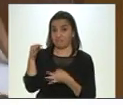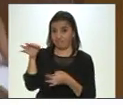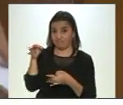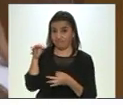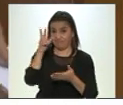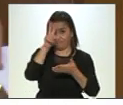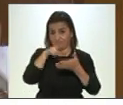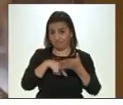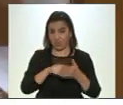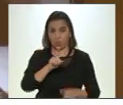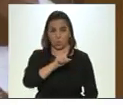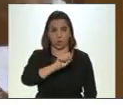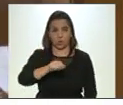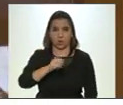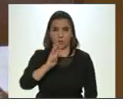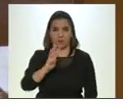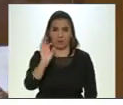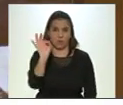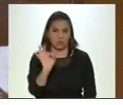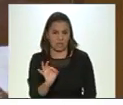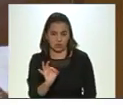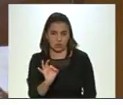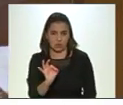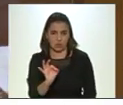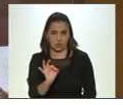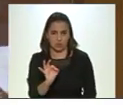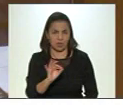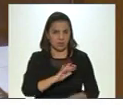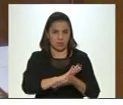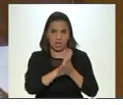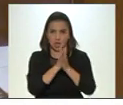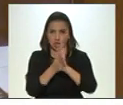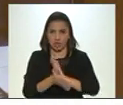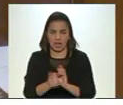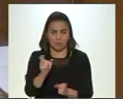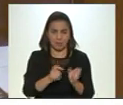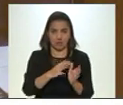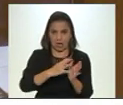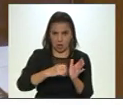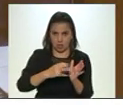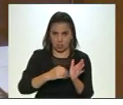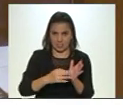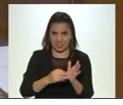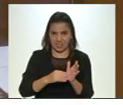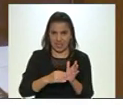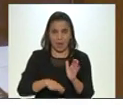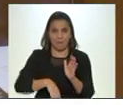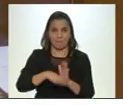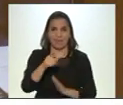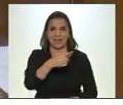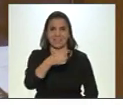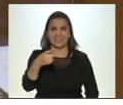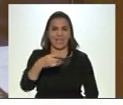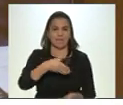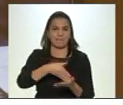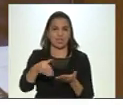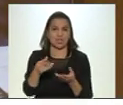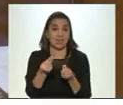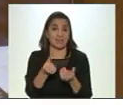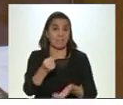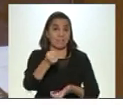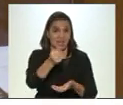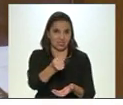cifra, 1,3% del total de los cotizantes activos tiene más de 100 millones de pesos que les pudiera